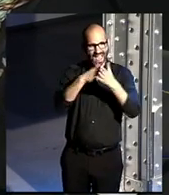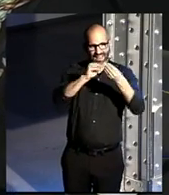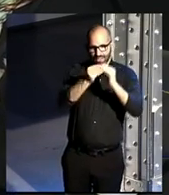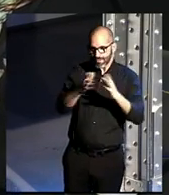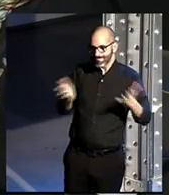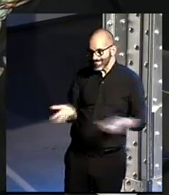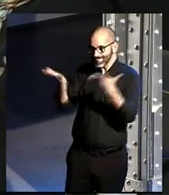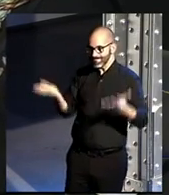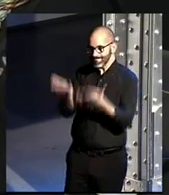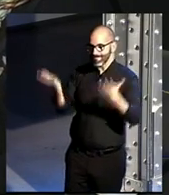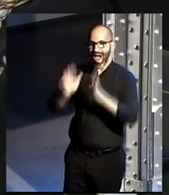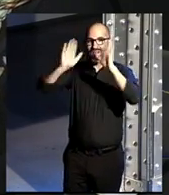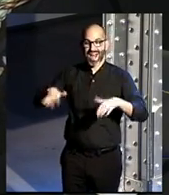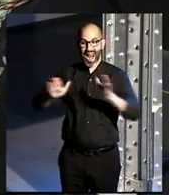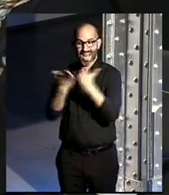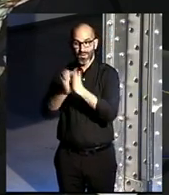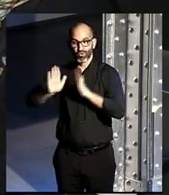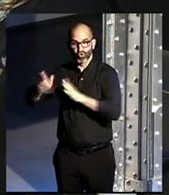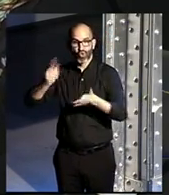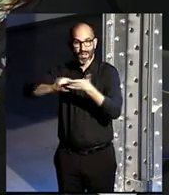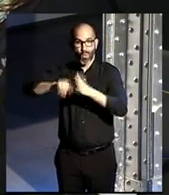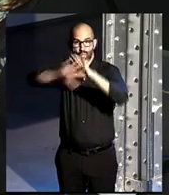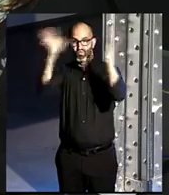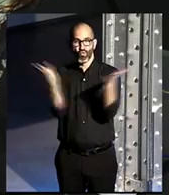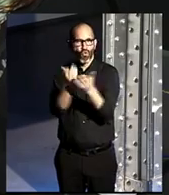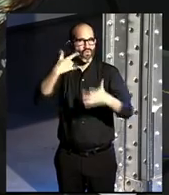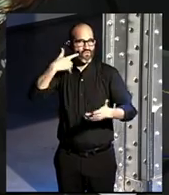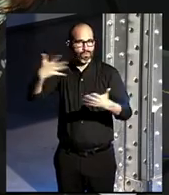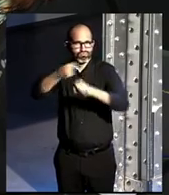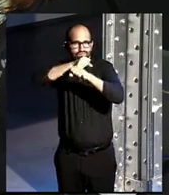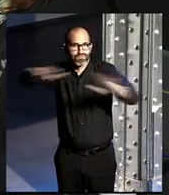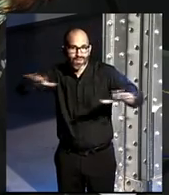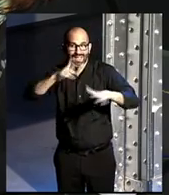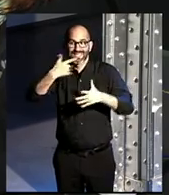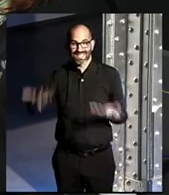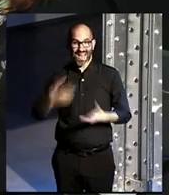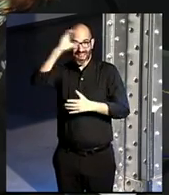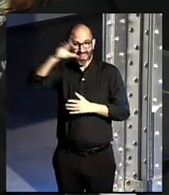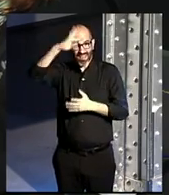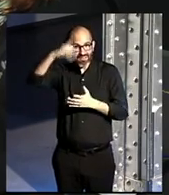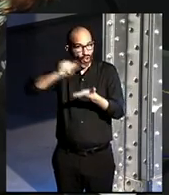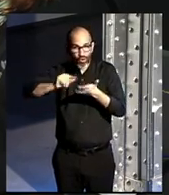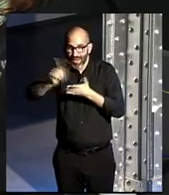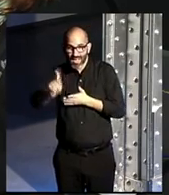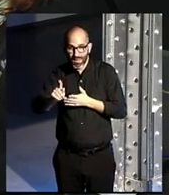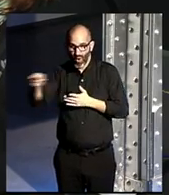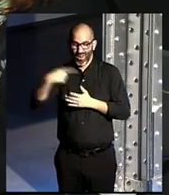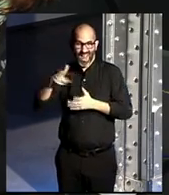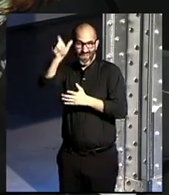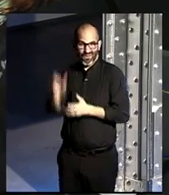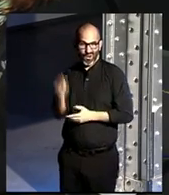famosos en todo el mundo. Y si hubiera escrito ciencia ficción, no sería lo que es hoy. When I say all the world, I must